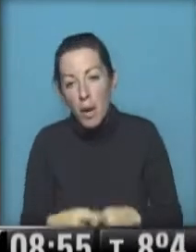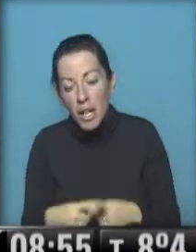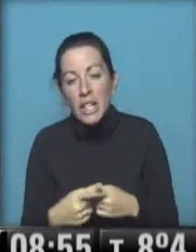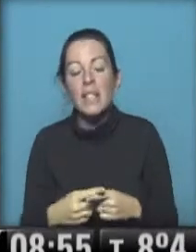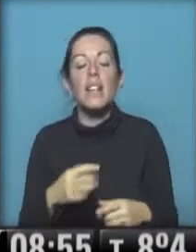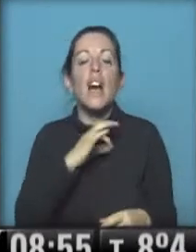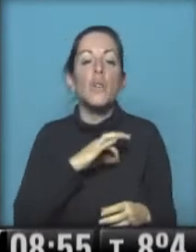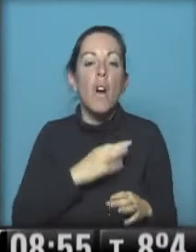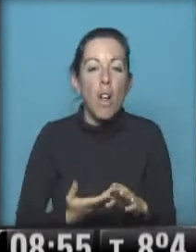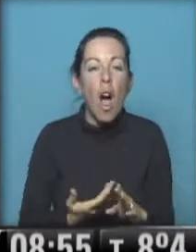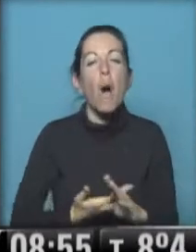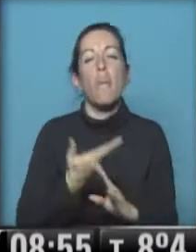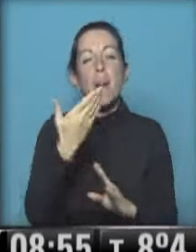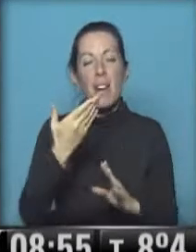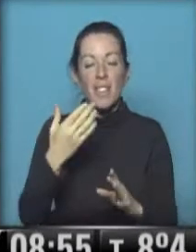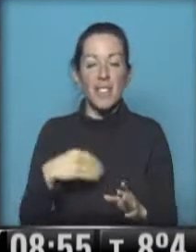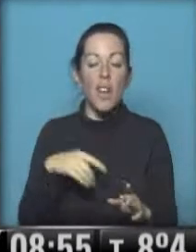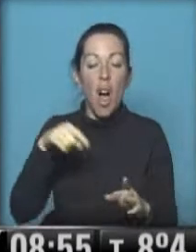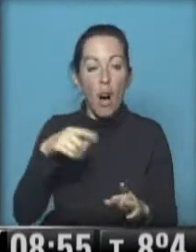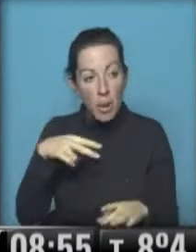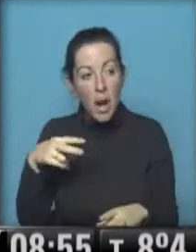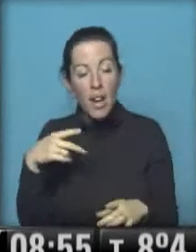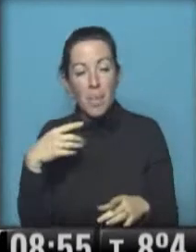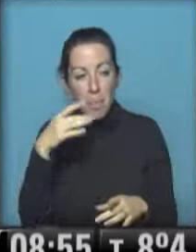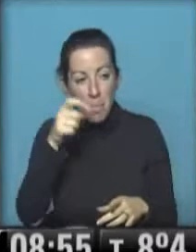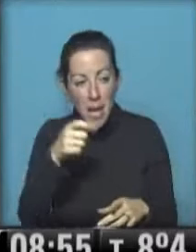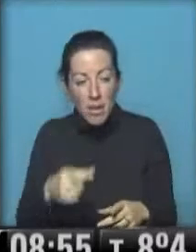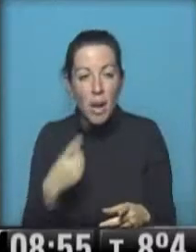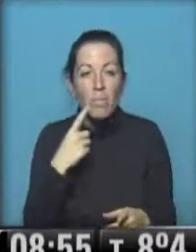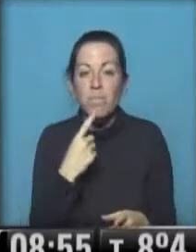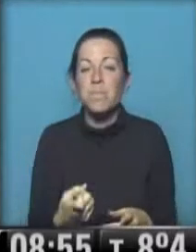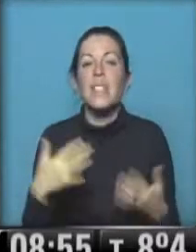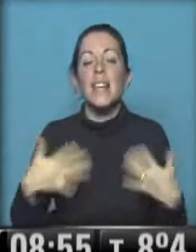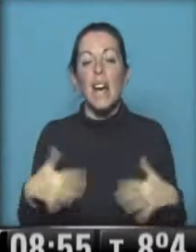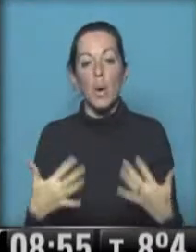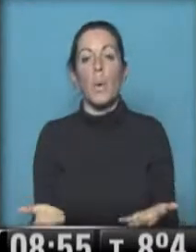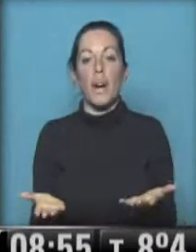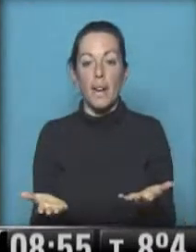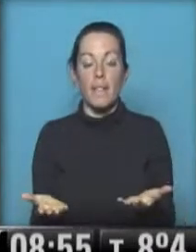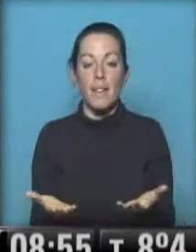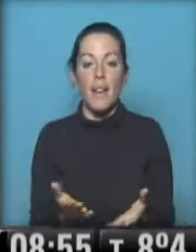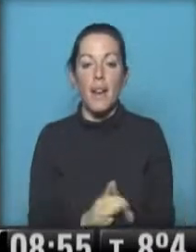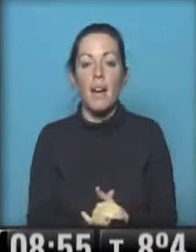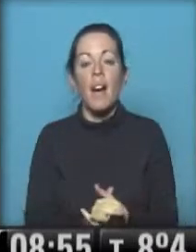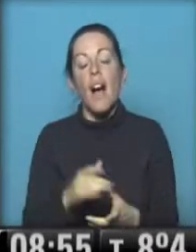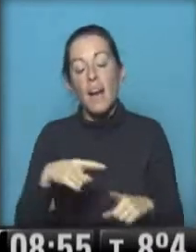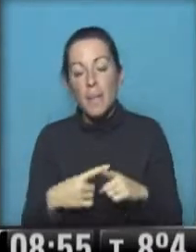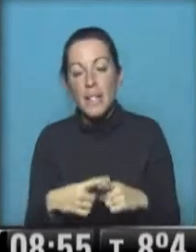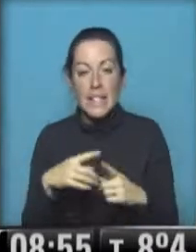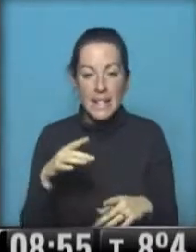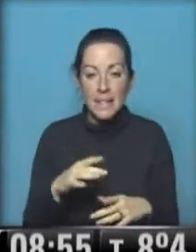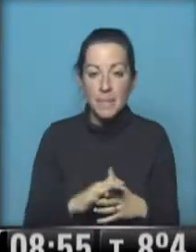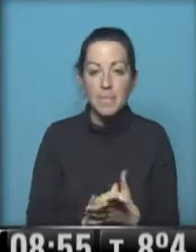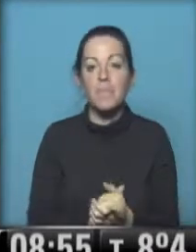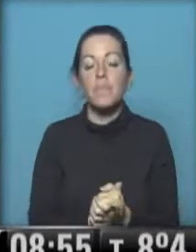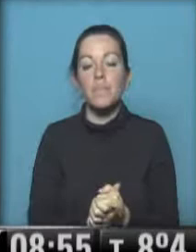salarios y además son mucho más visibles son mucho más fácil de dirigir una política de poder el tema